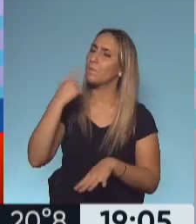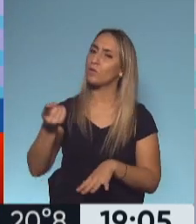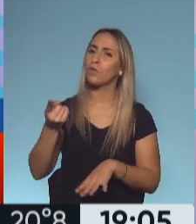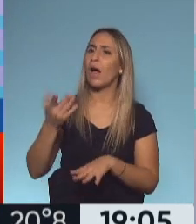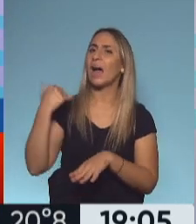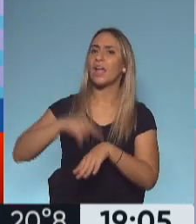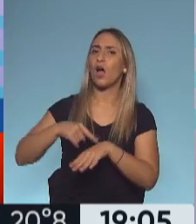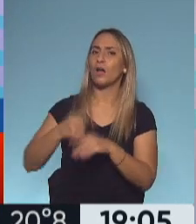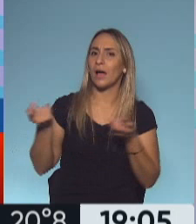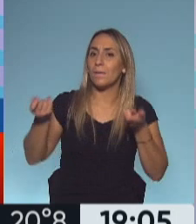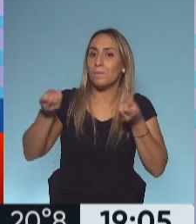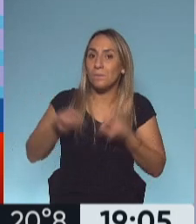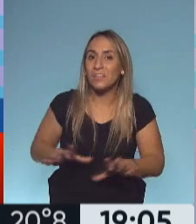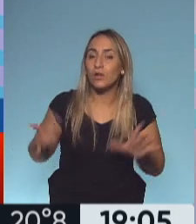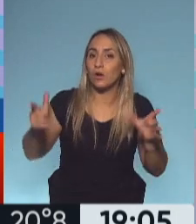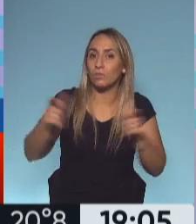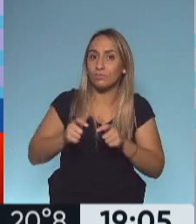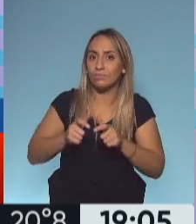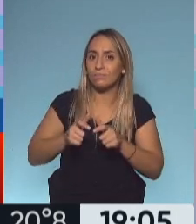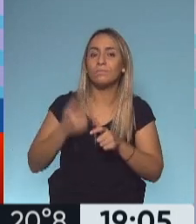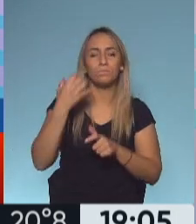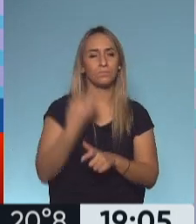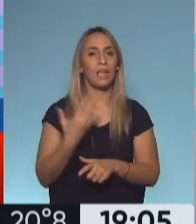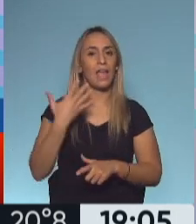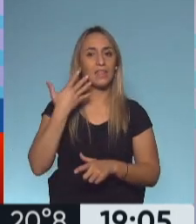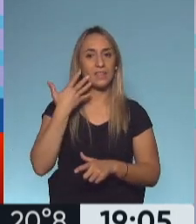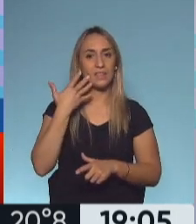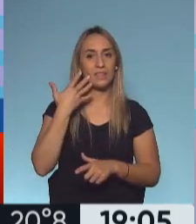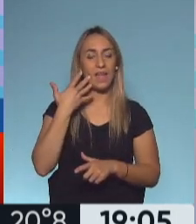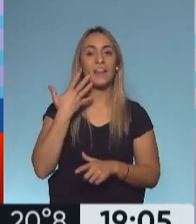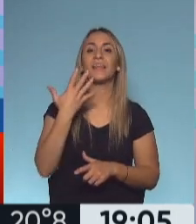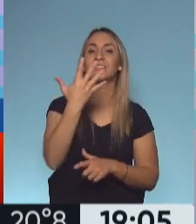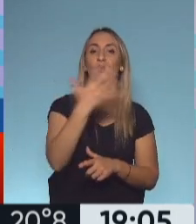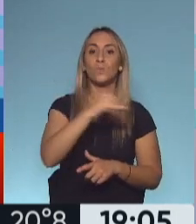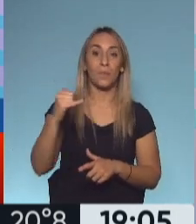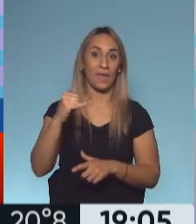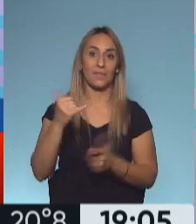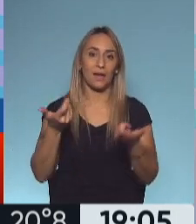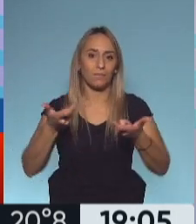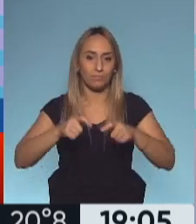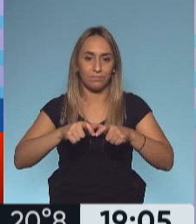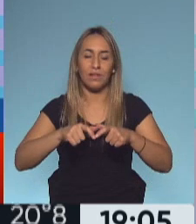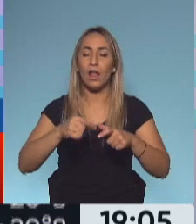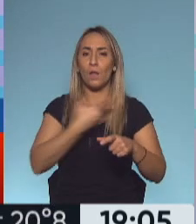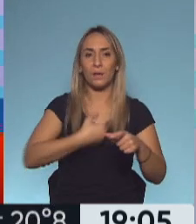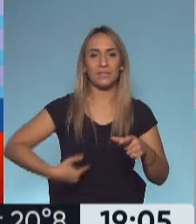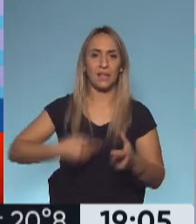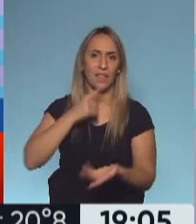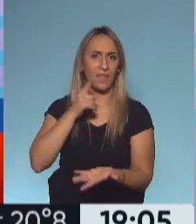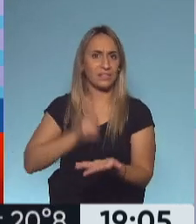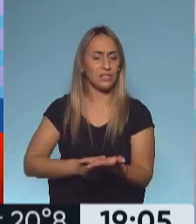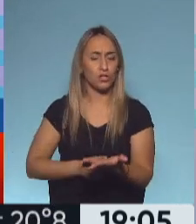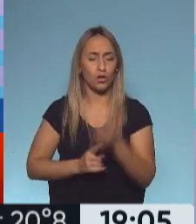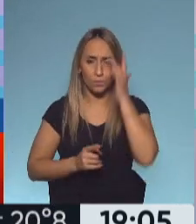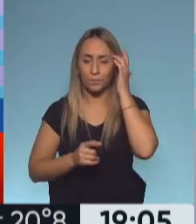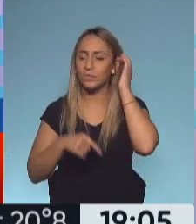Están reunidos desde las 5:30 de la tarde. El presidente tomó la decisión